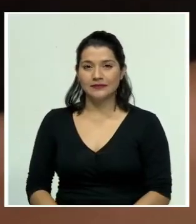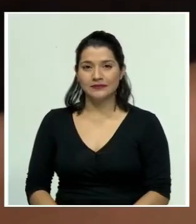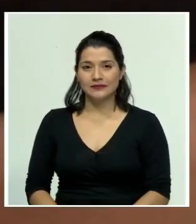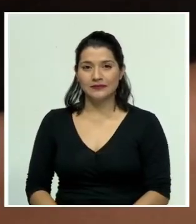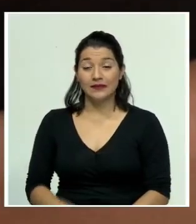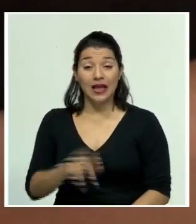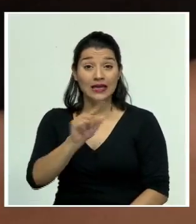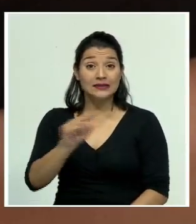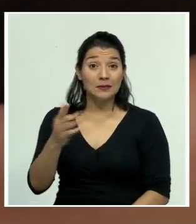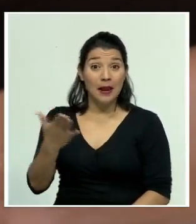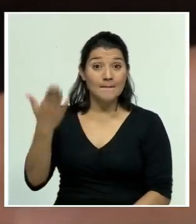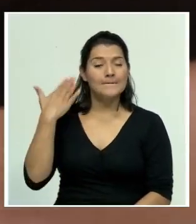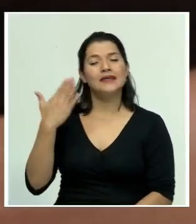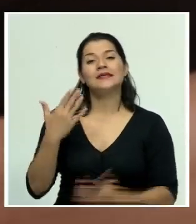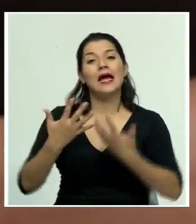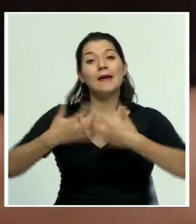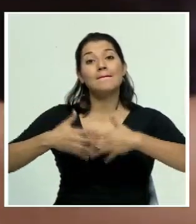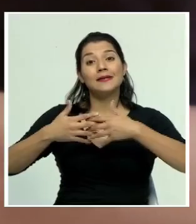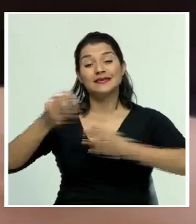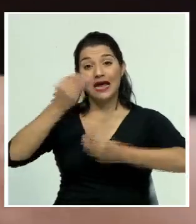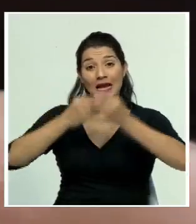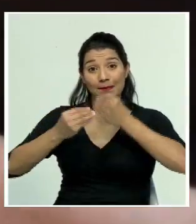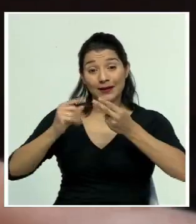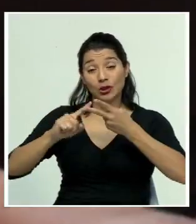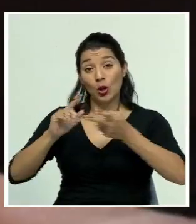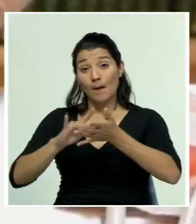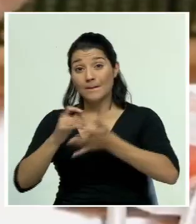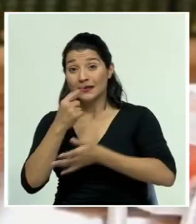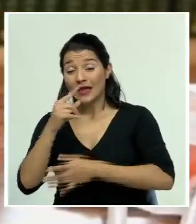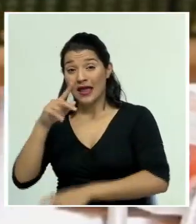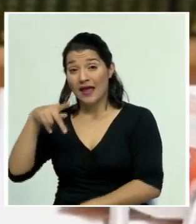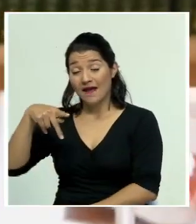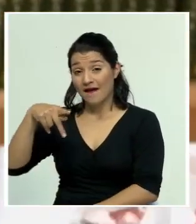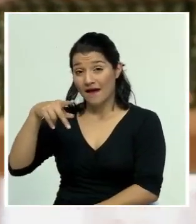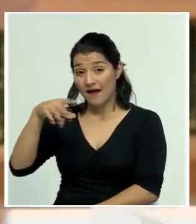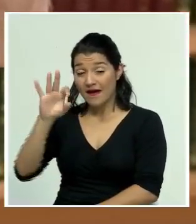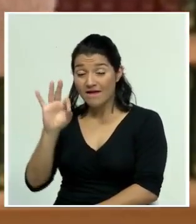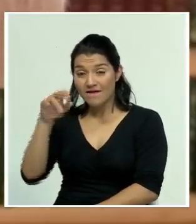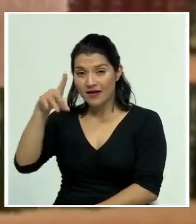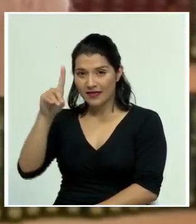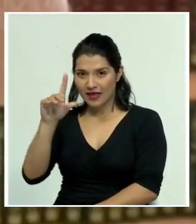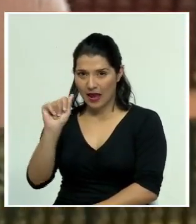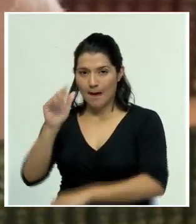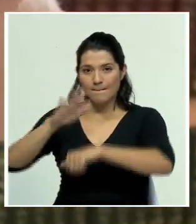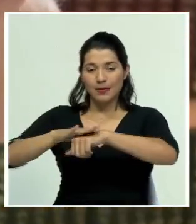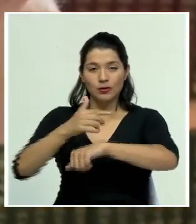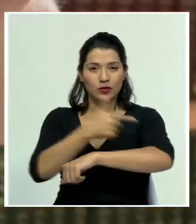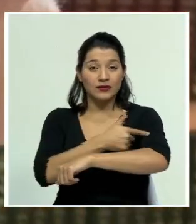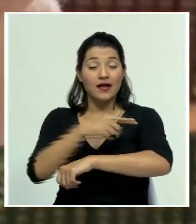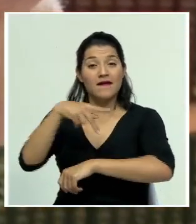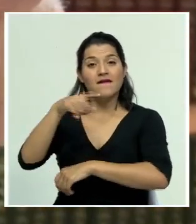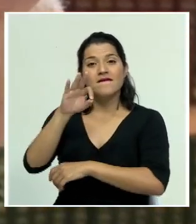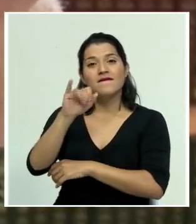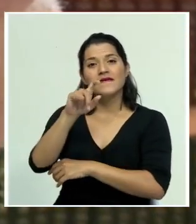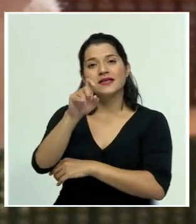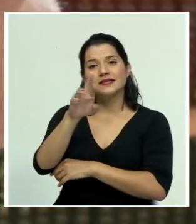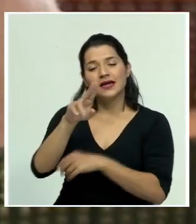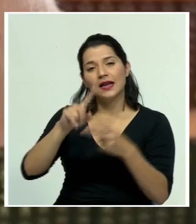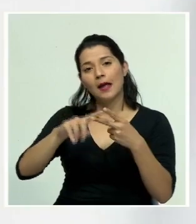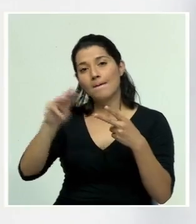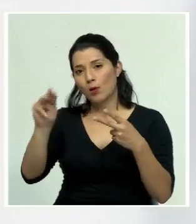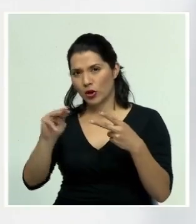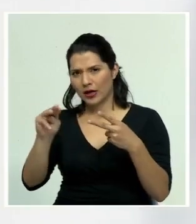La semana pasada, la Agencia de Alimentos y Medicamentos, FDA, autorizó las vacunas de Pfizer y Moderna tras determinar